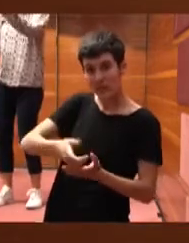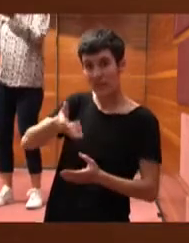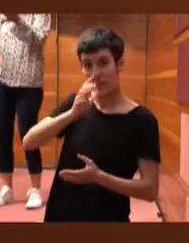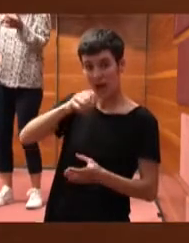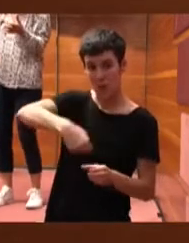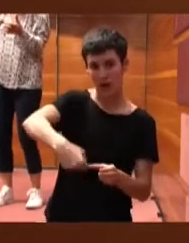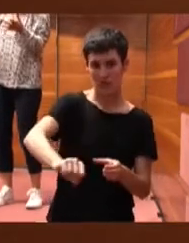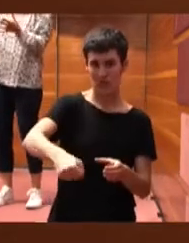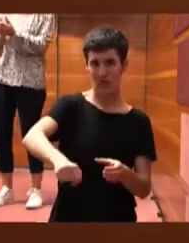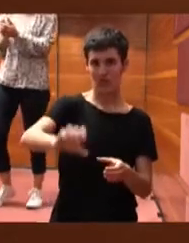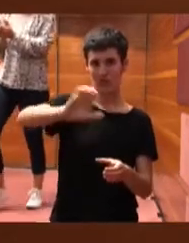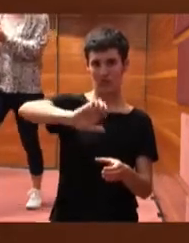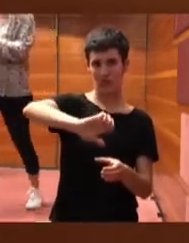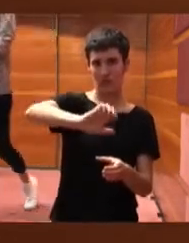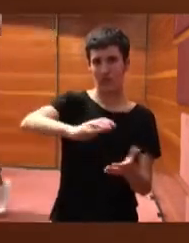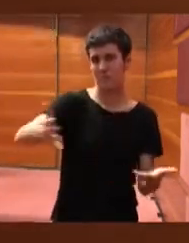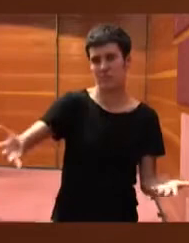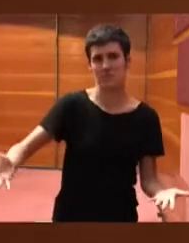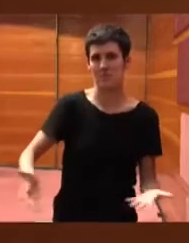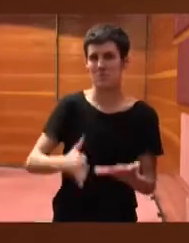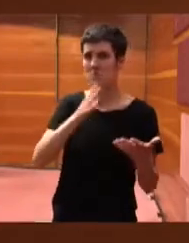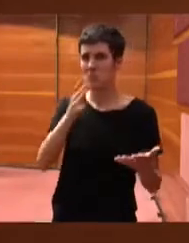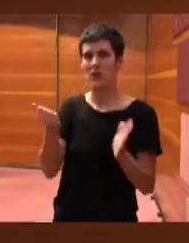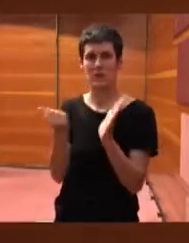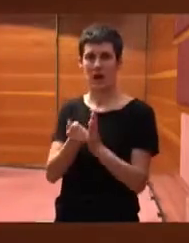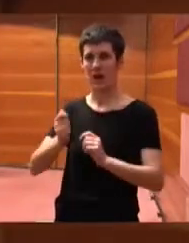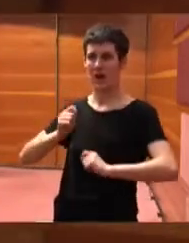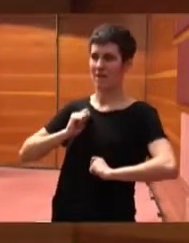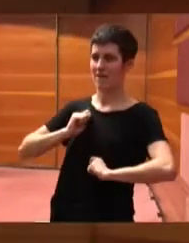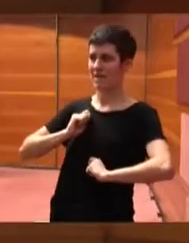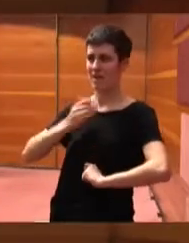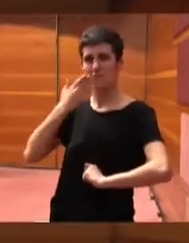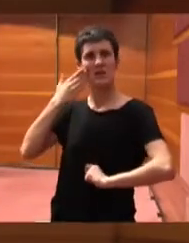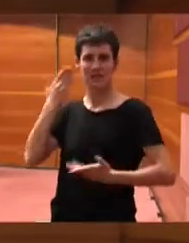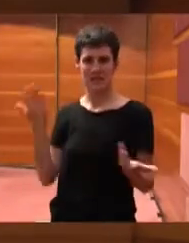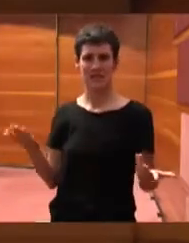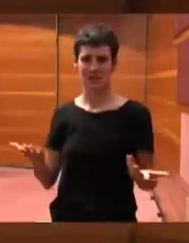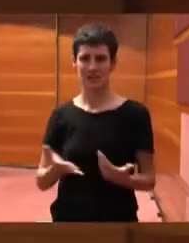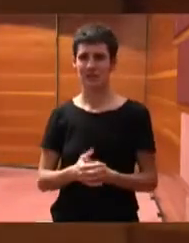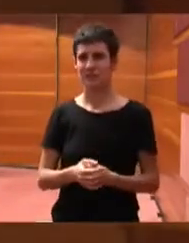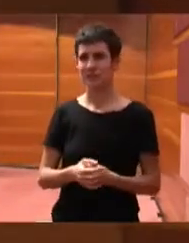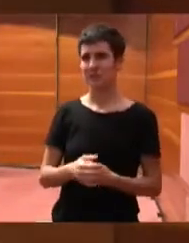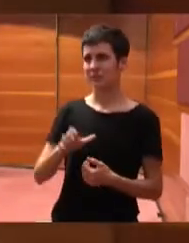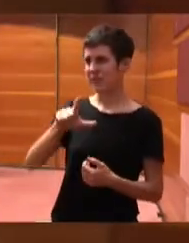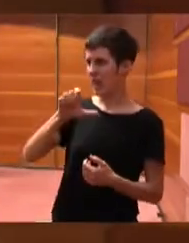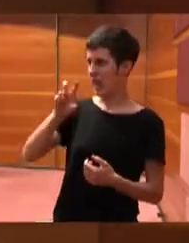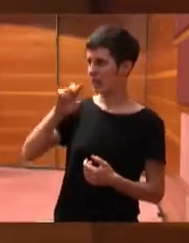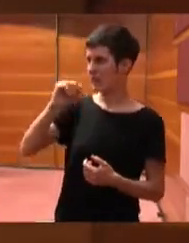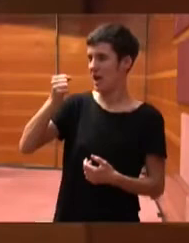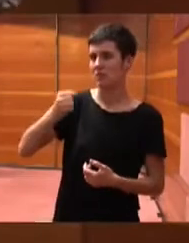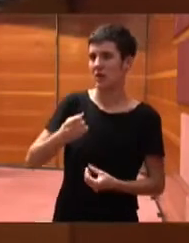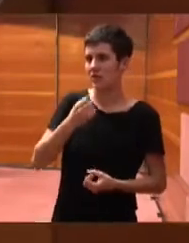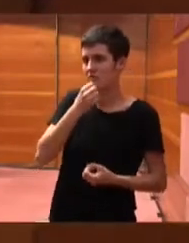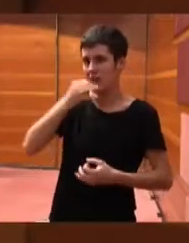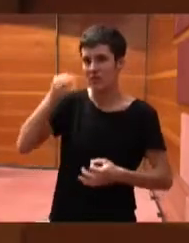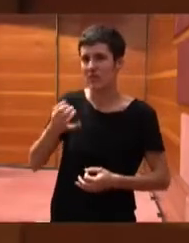Evian con agua del grifo? Porque se cree todo el mundo que la has comprado y que una vez has bebido Evian, no sé, ahora seguro que hay otras más